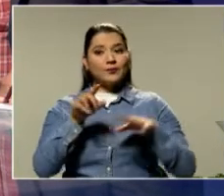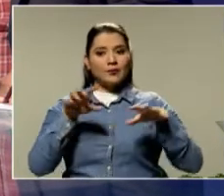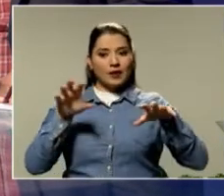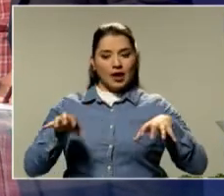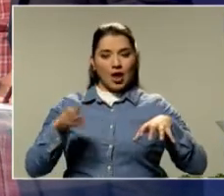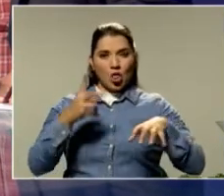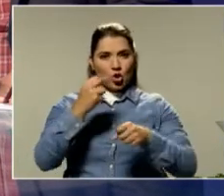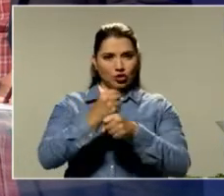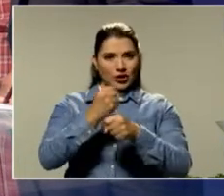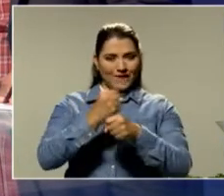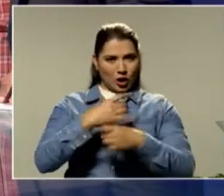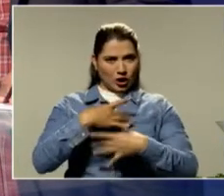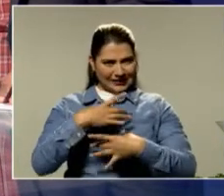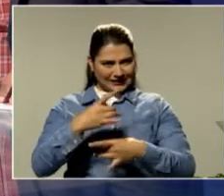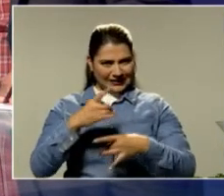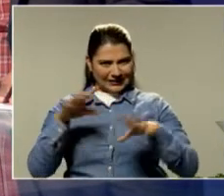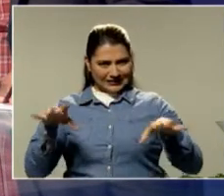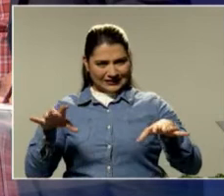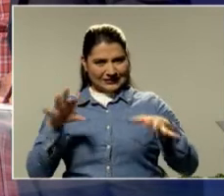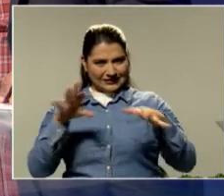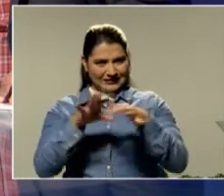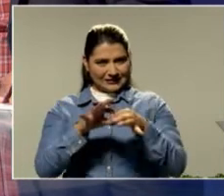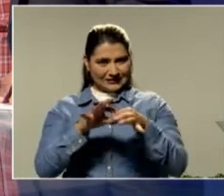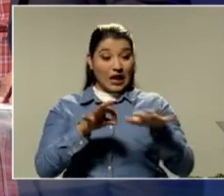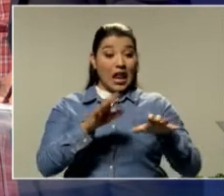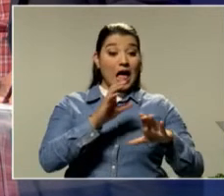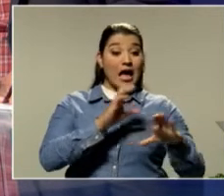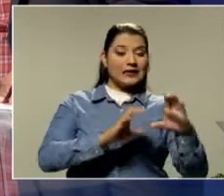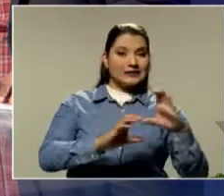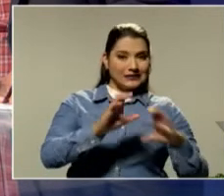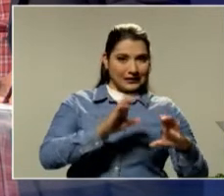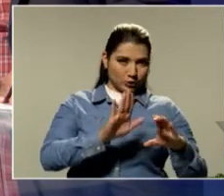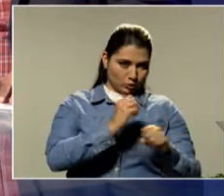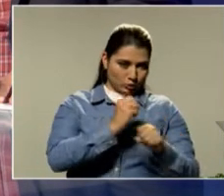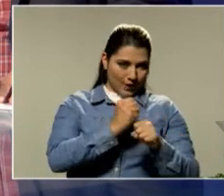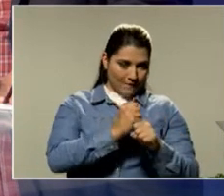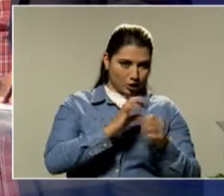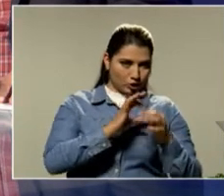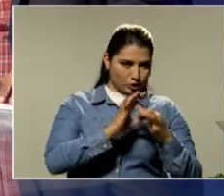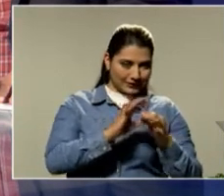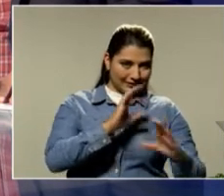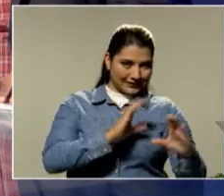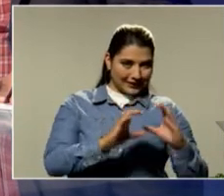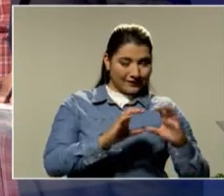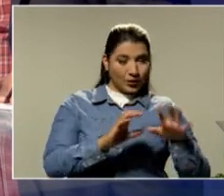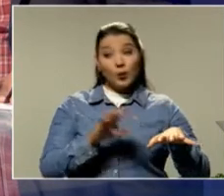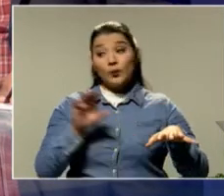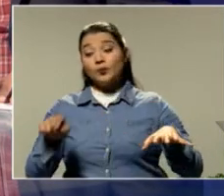interesantes para esta pregunta: la ciencia, su trabajo científico, y